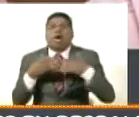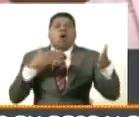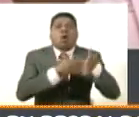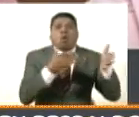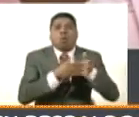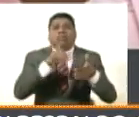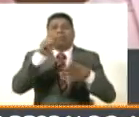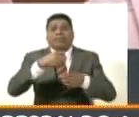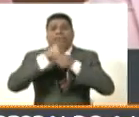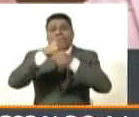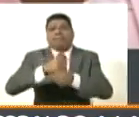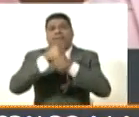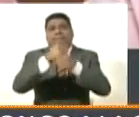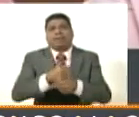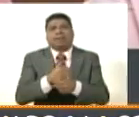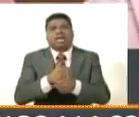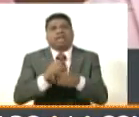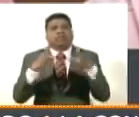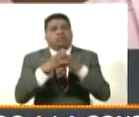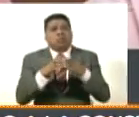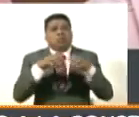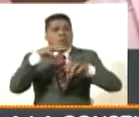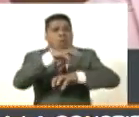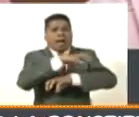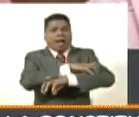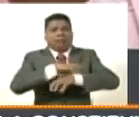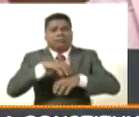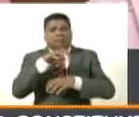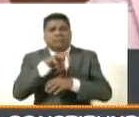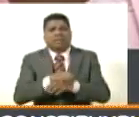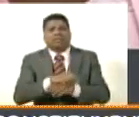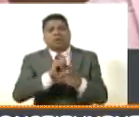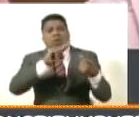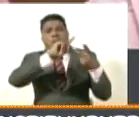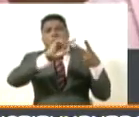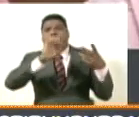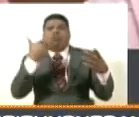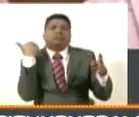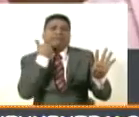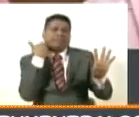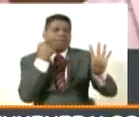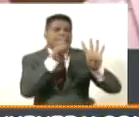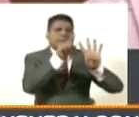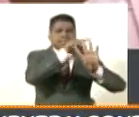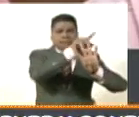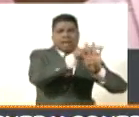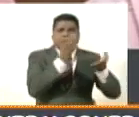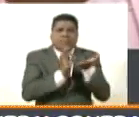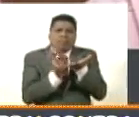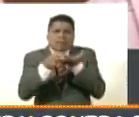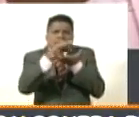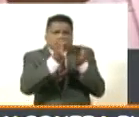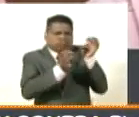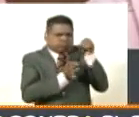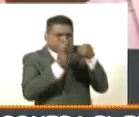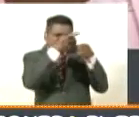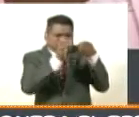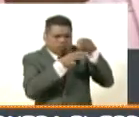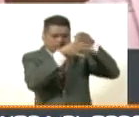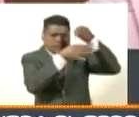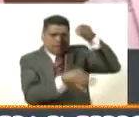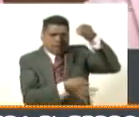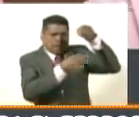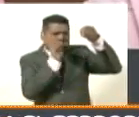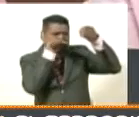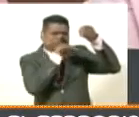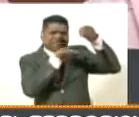la leptospirosis en los animales y contra la brucelosis. Estas cepas, como sabemos, son concentraciones de bacterias